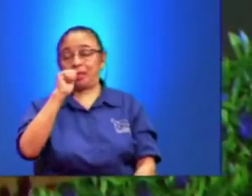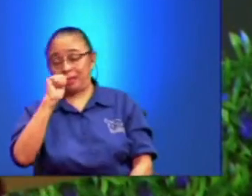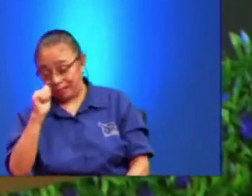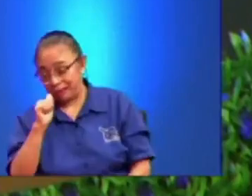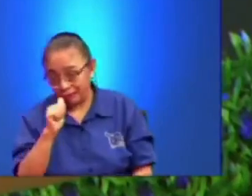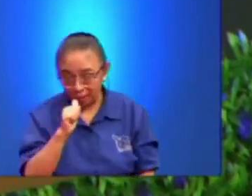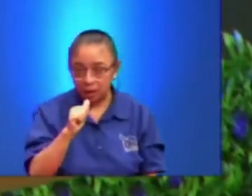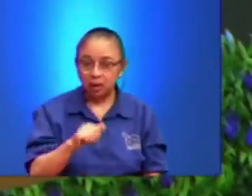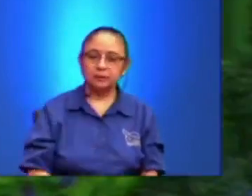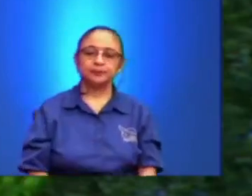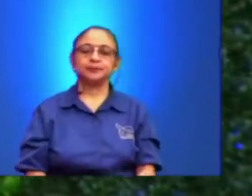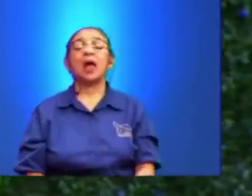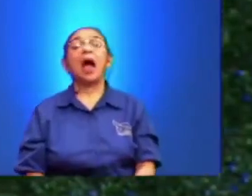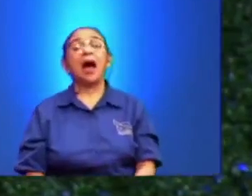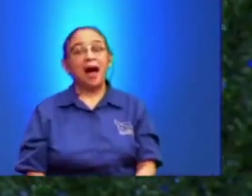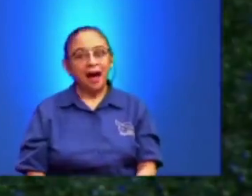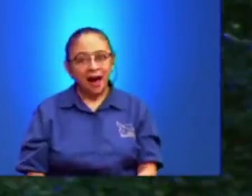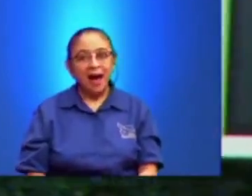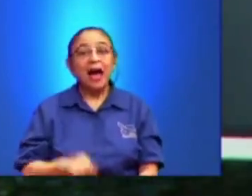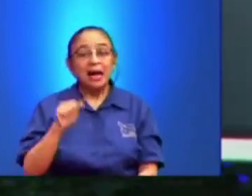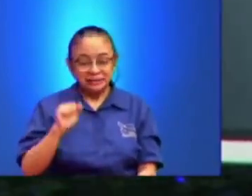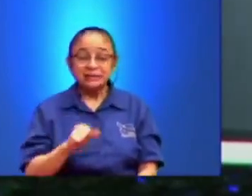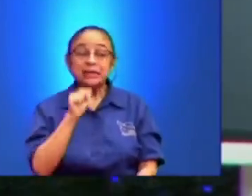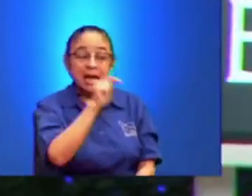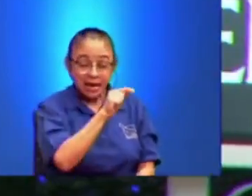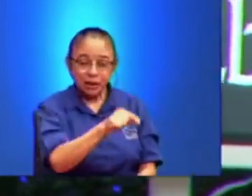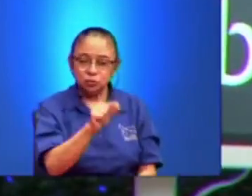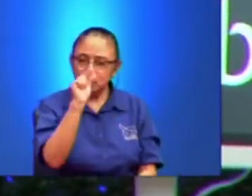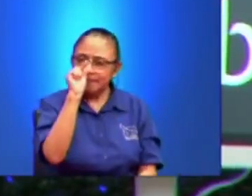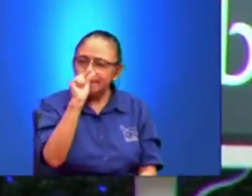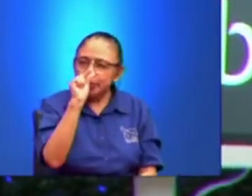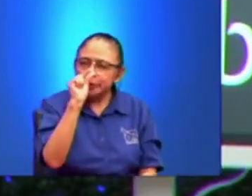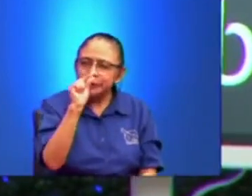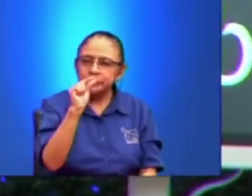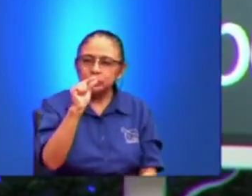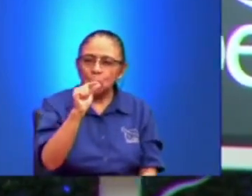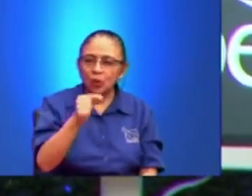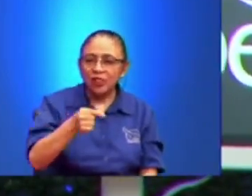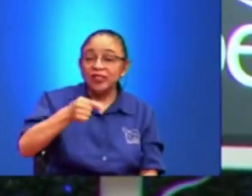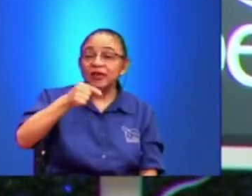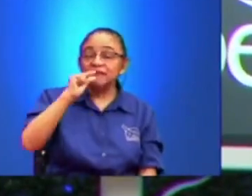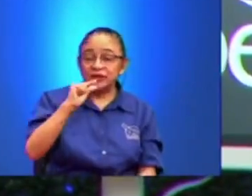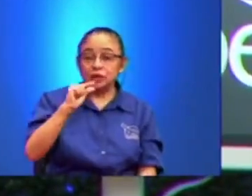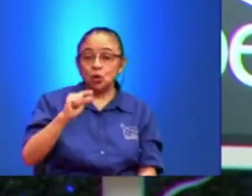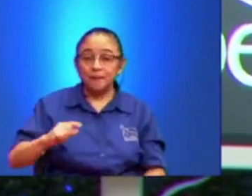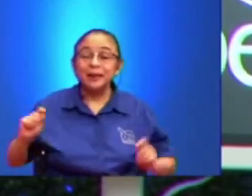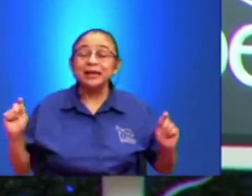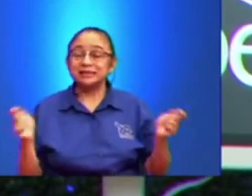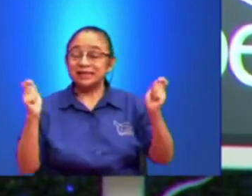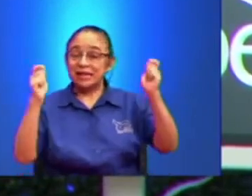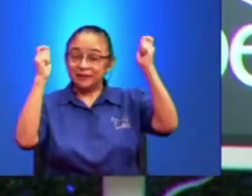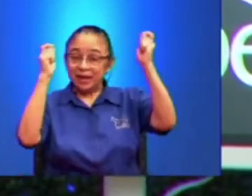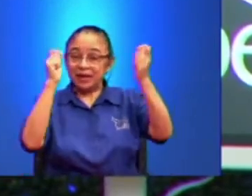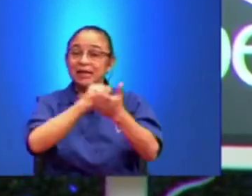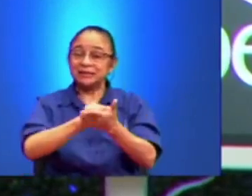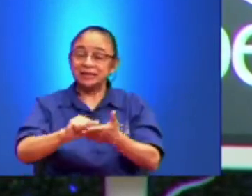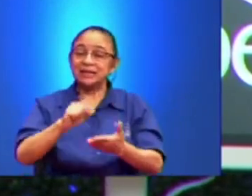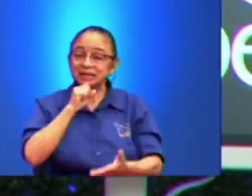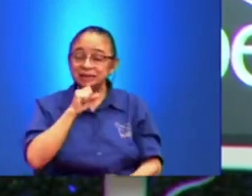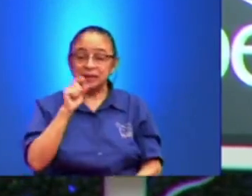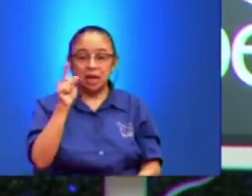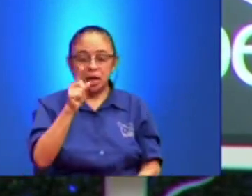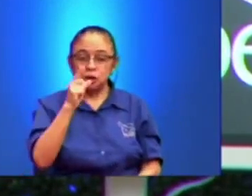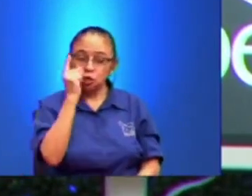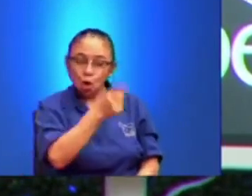o sea que si si ellos hubieran tomado un poquitito de vino para celebrar la santa cena no los hubieran